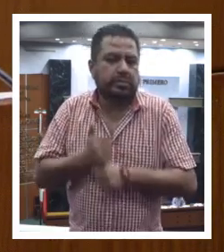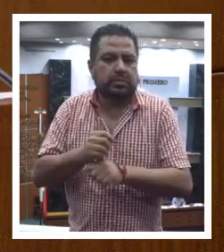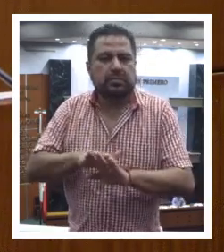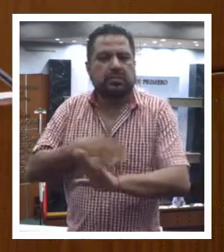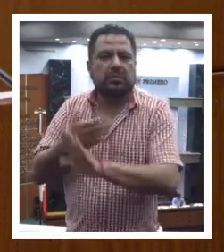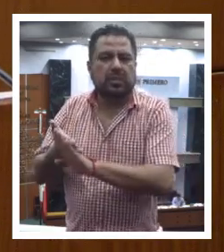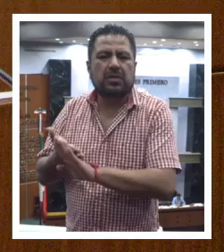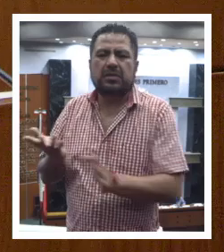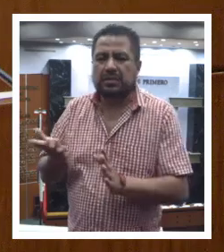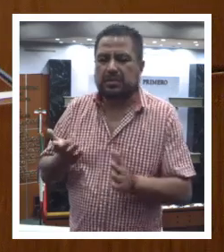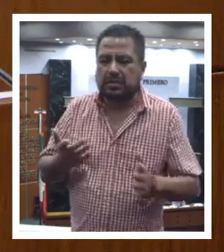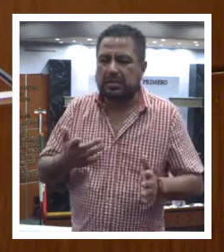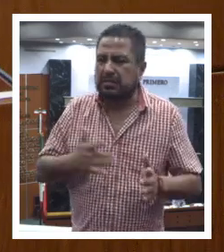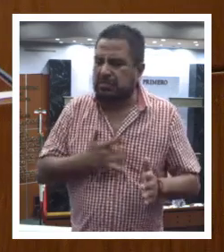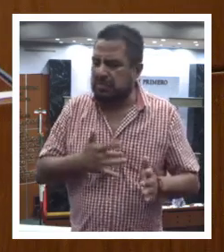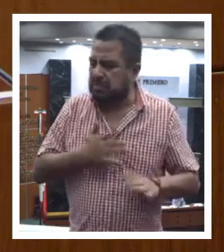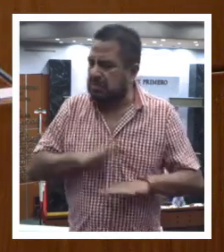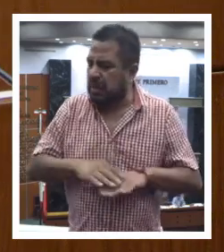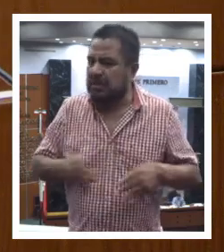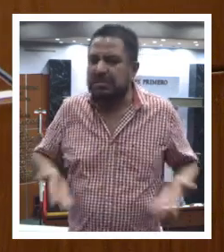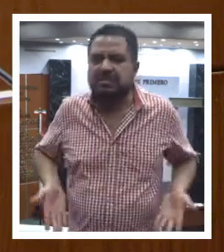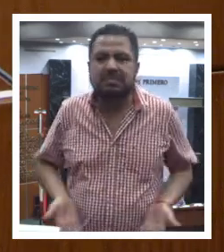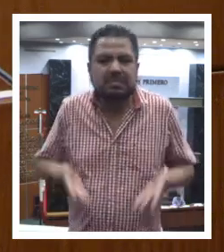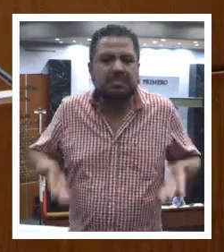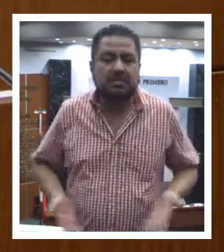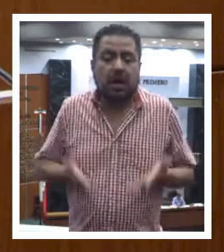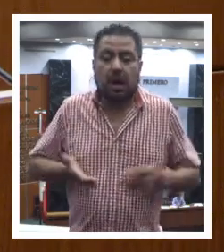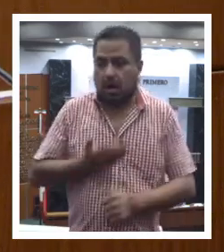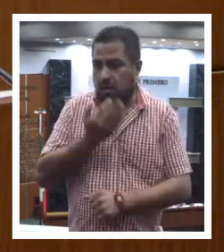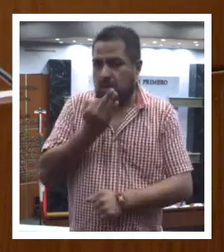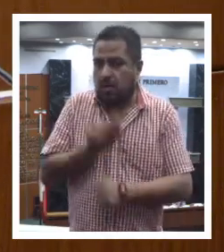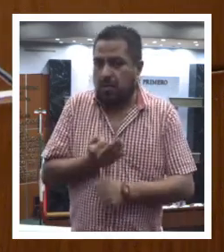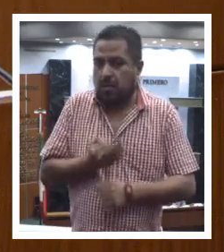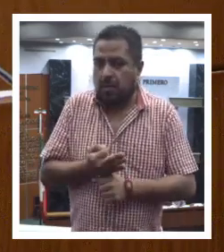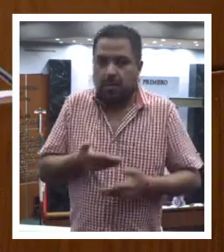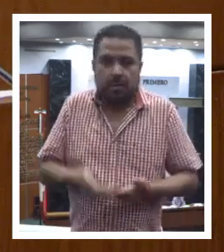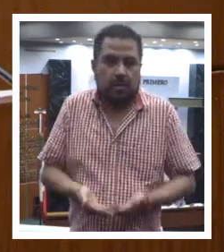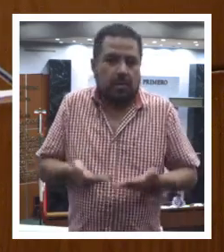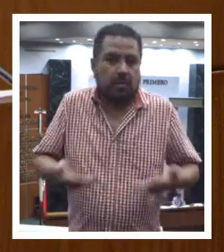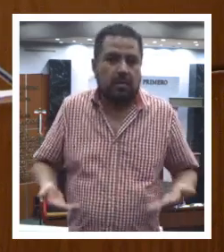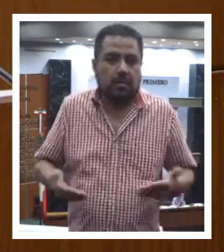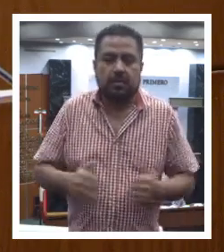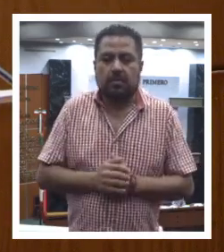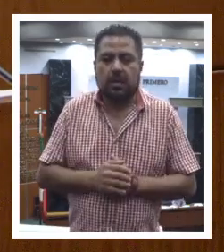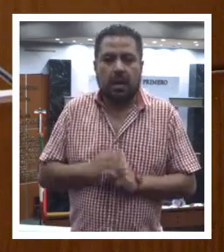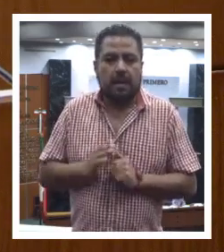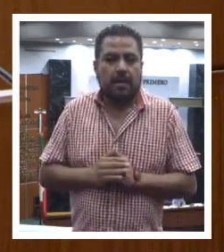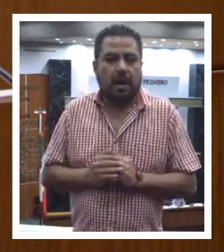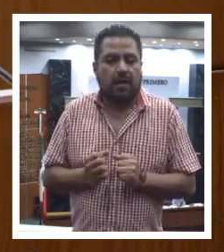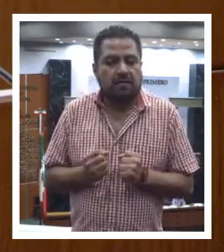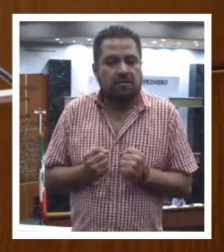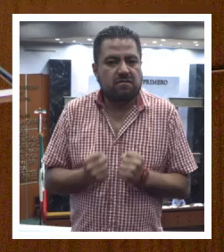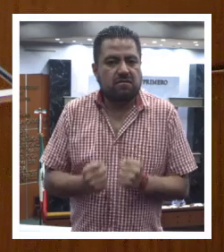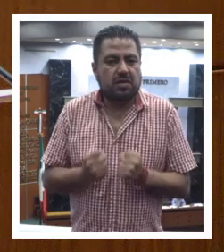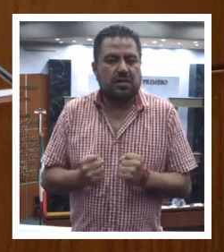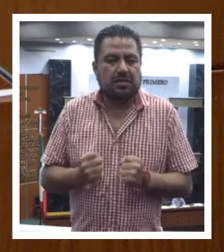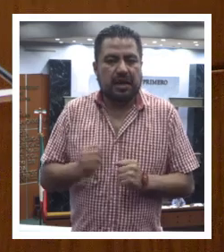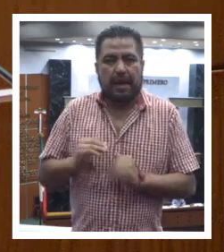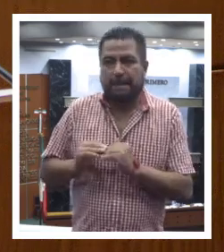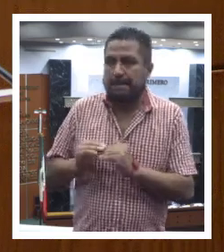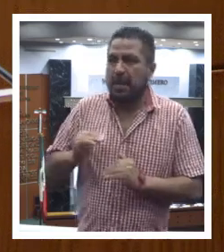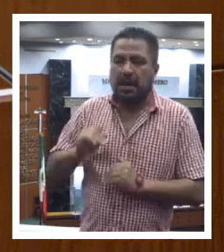nos impulsa a seguir adelante. Hoy más que nunca decimos con fuerza, ni una